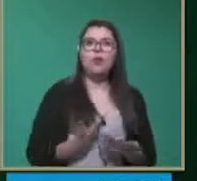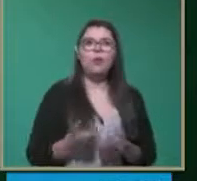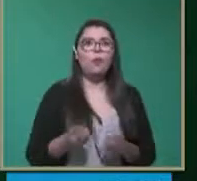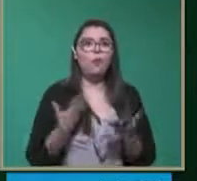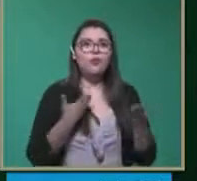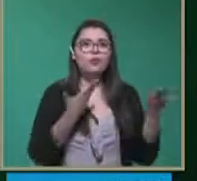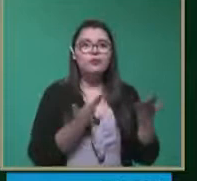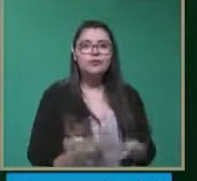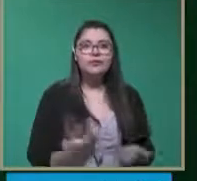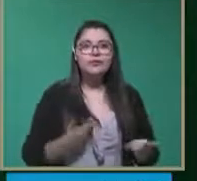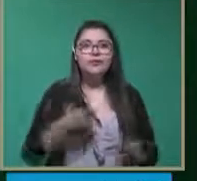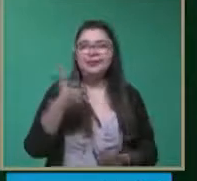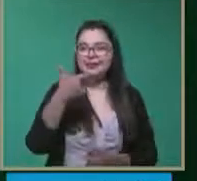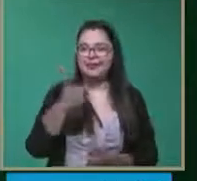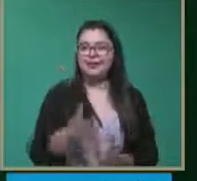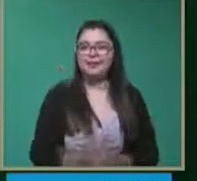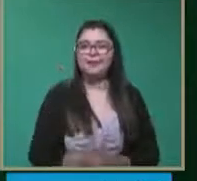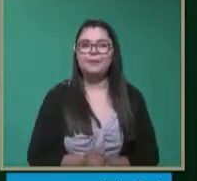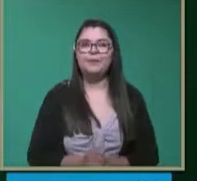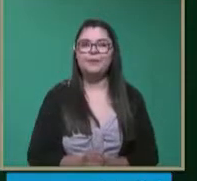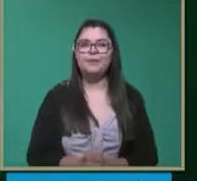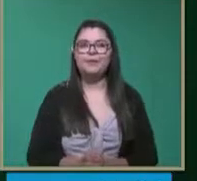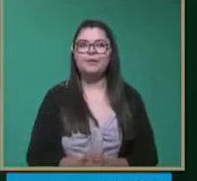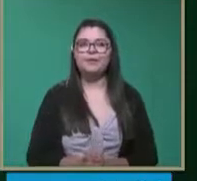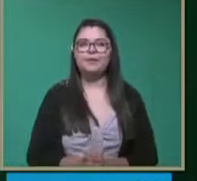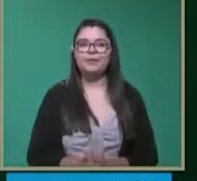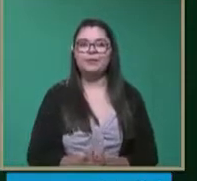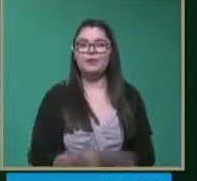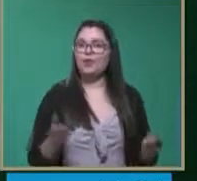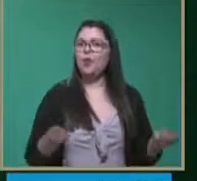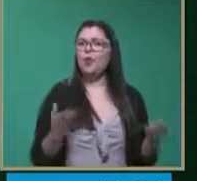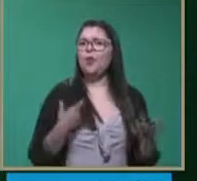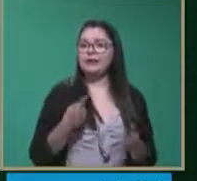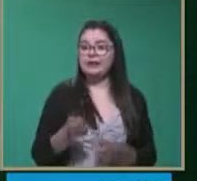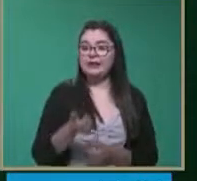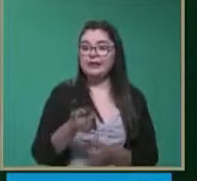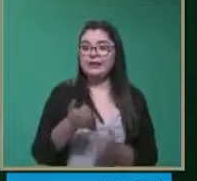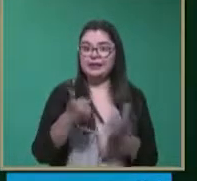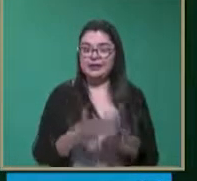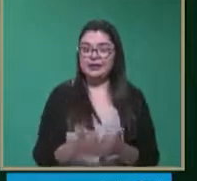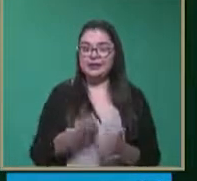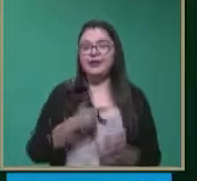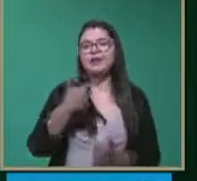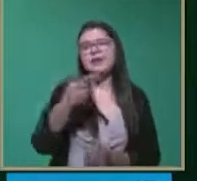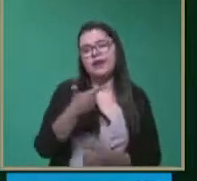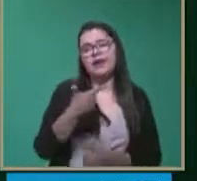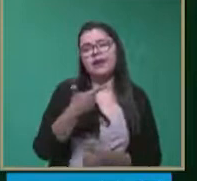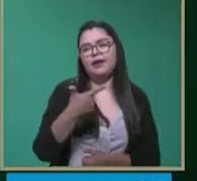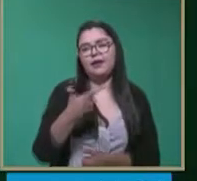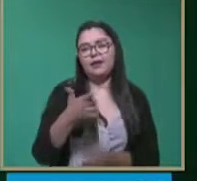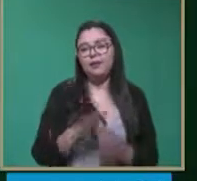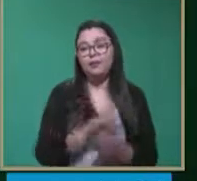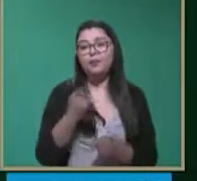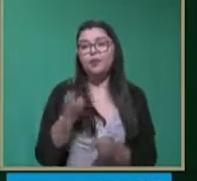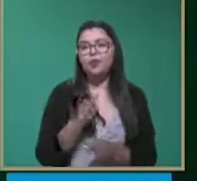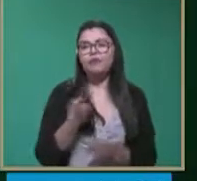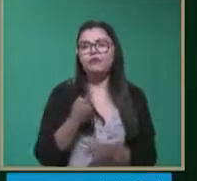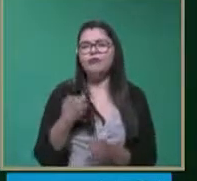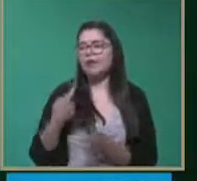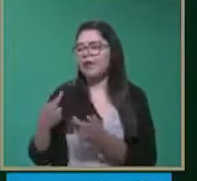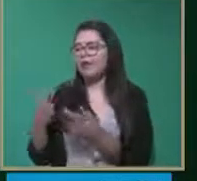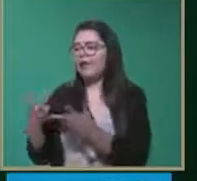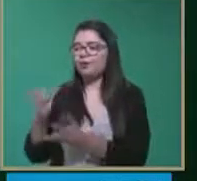número 7. Entonces, ¿cuántas canicas le quedan a Carlos? Le quedan 7. 7 canicas. Y aquí